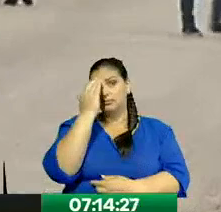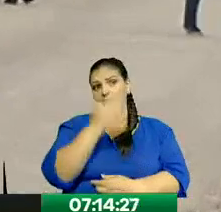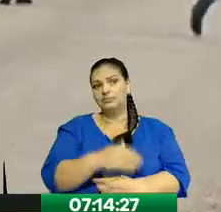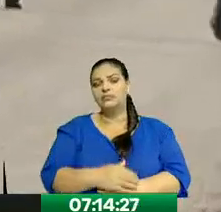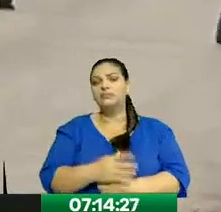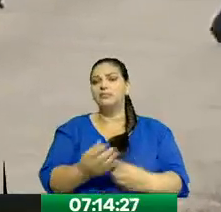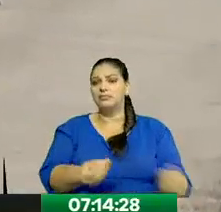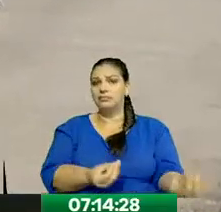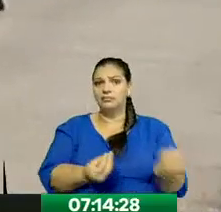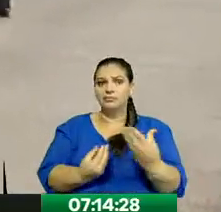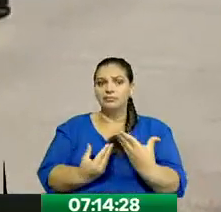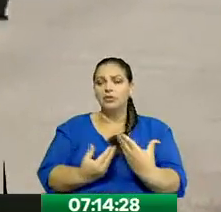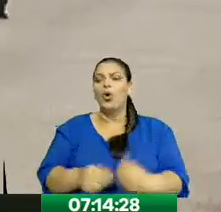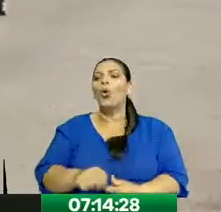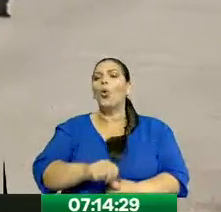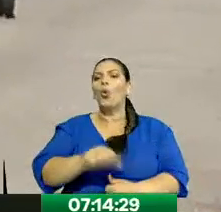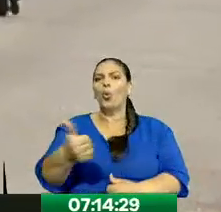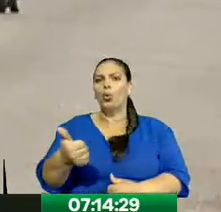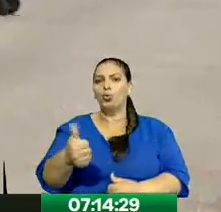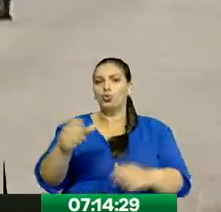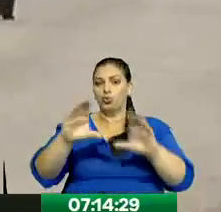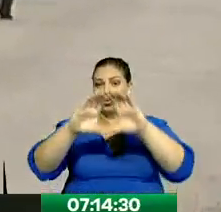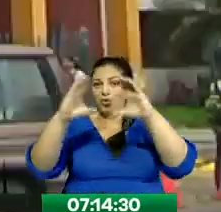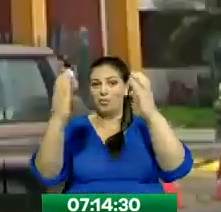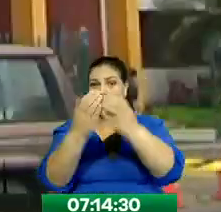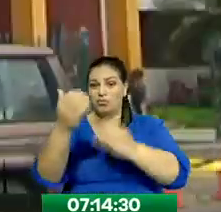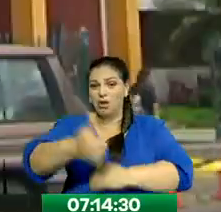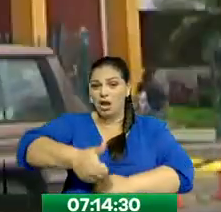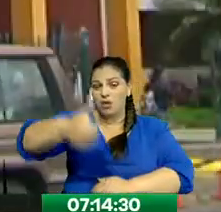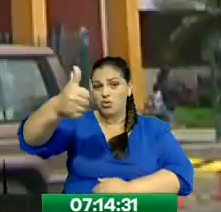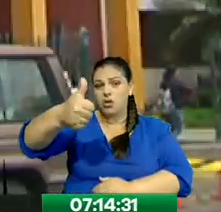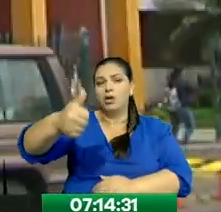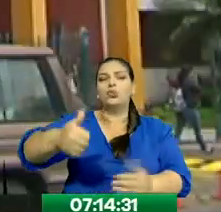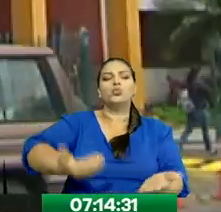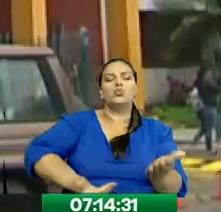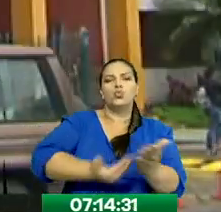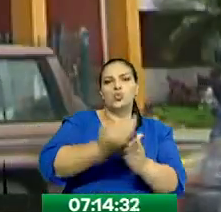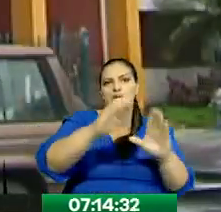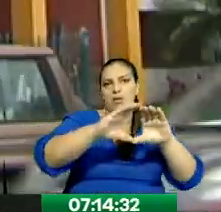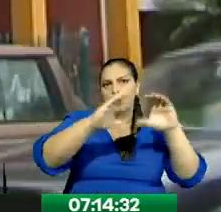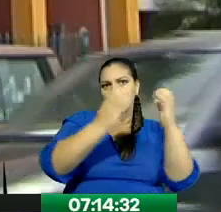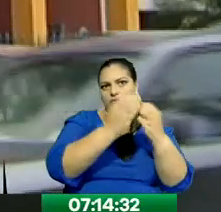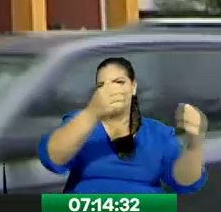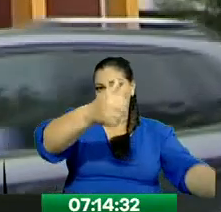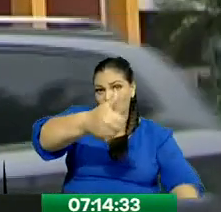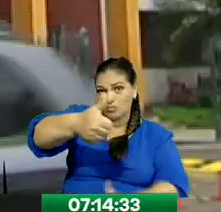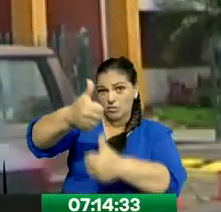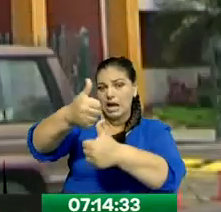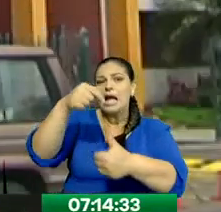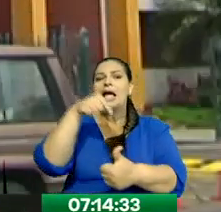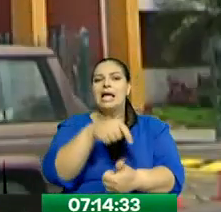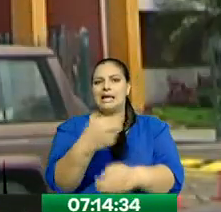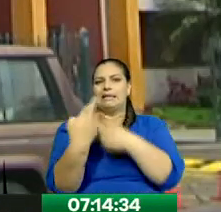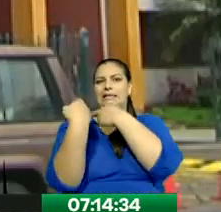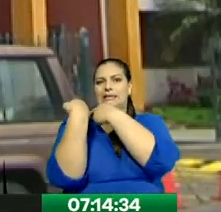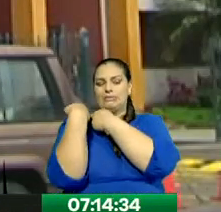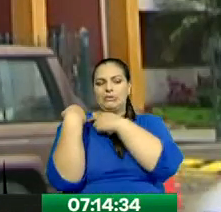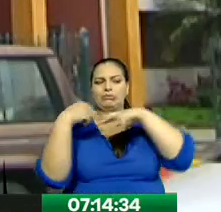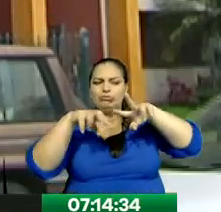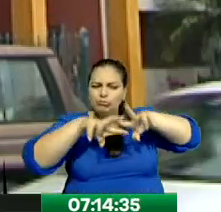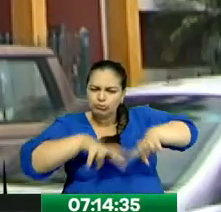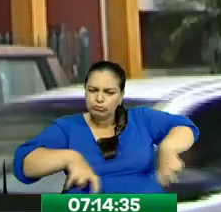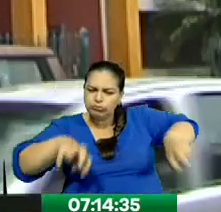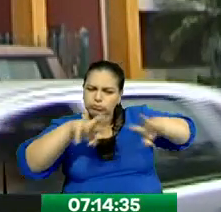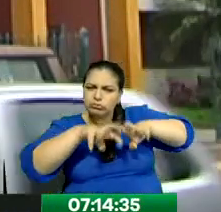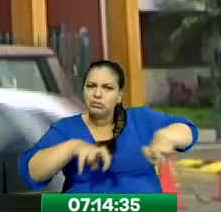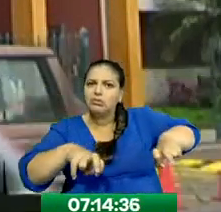subcomisión designada por el CES para que haga acompañamiento a esa comisión de intervención que también tiene responsabilidad